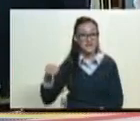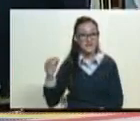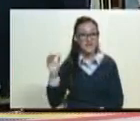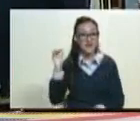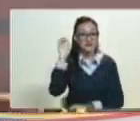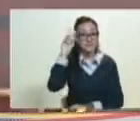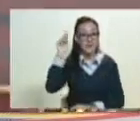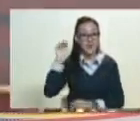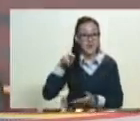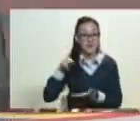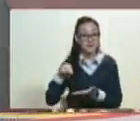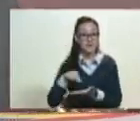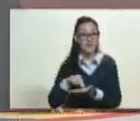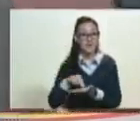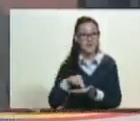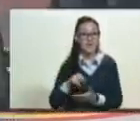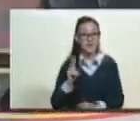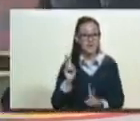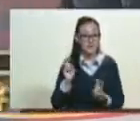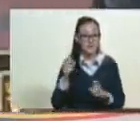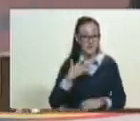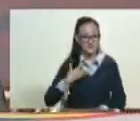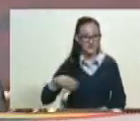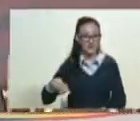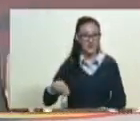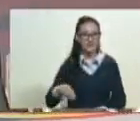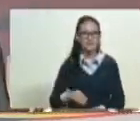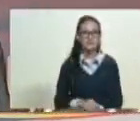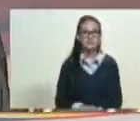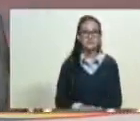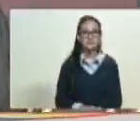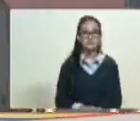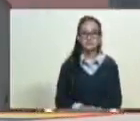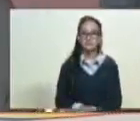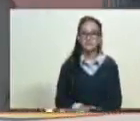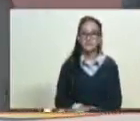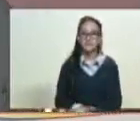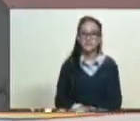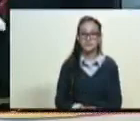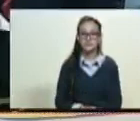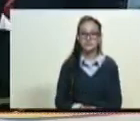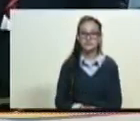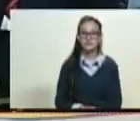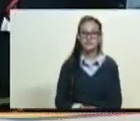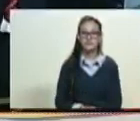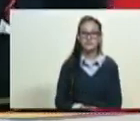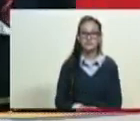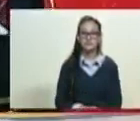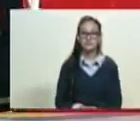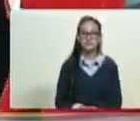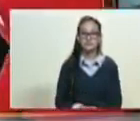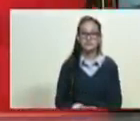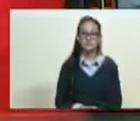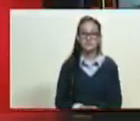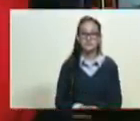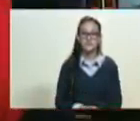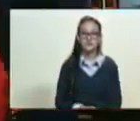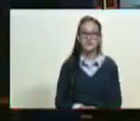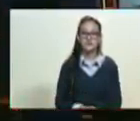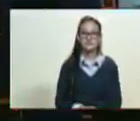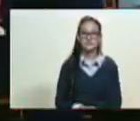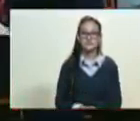Nacional Constituyente. Vamos a comunicar. Vocero del Poder Popular. Bueno,